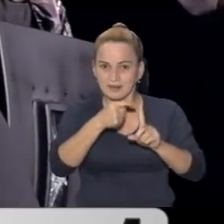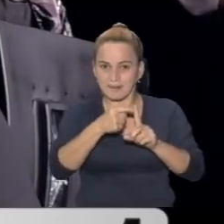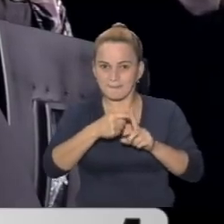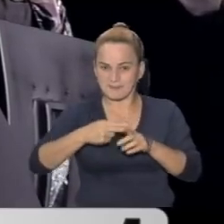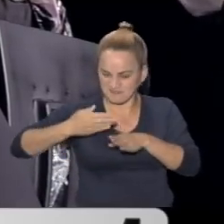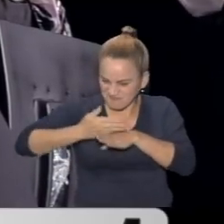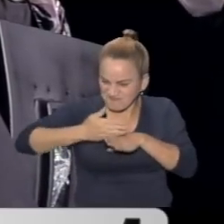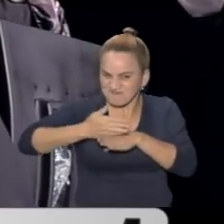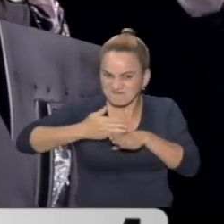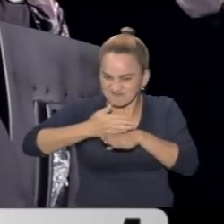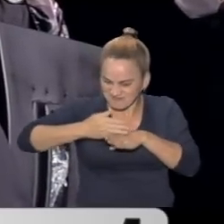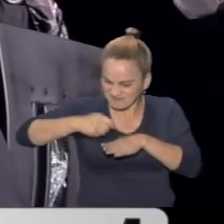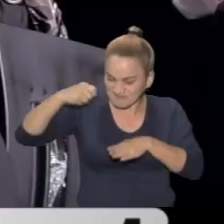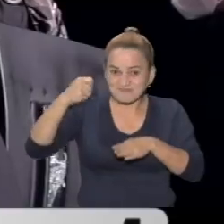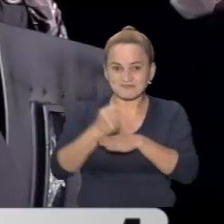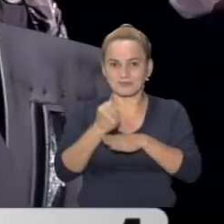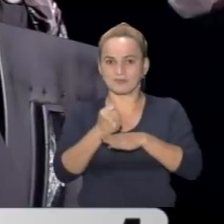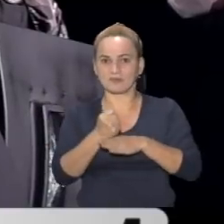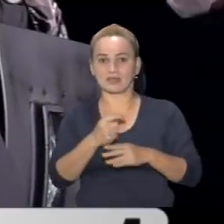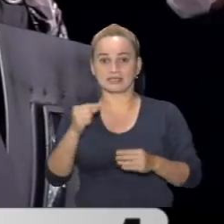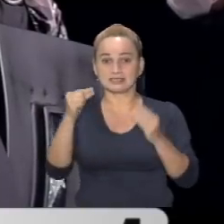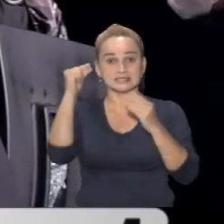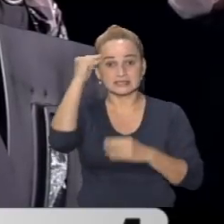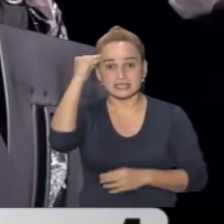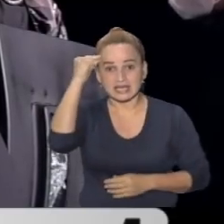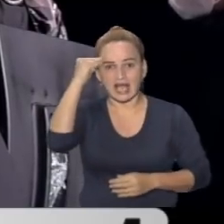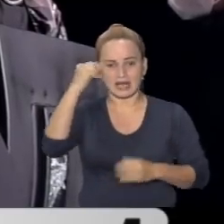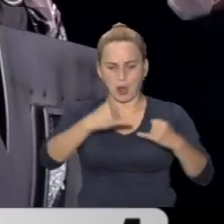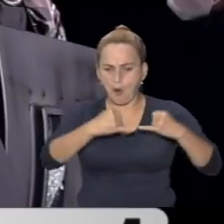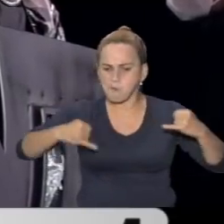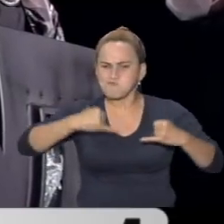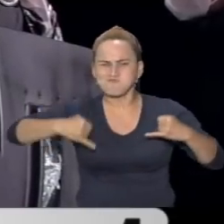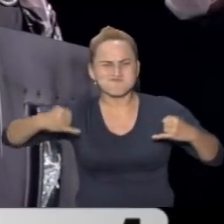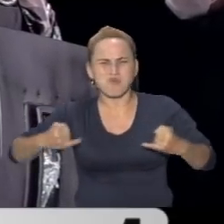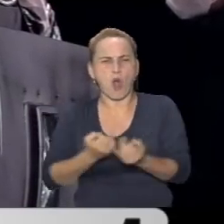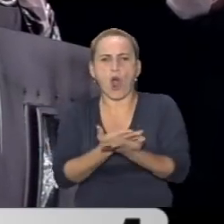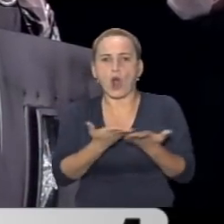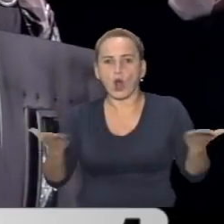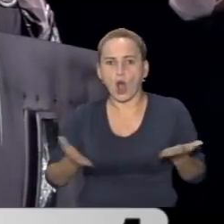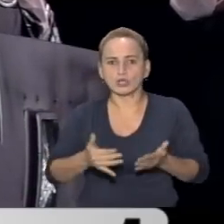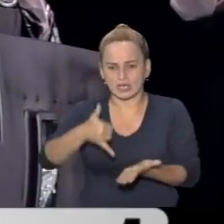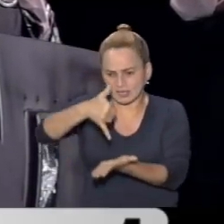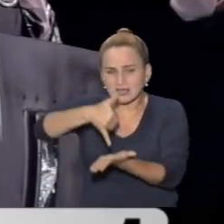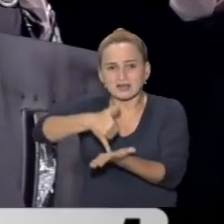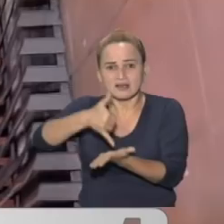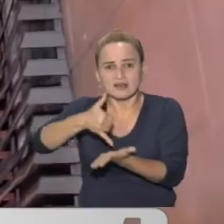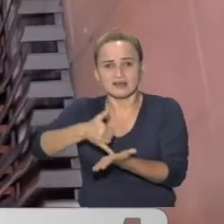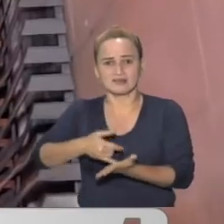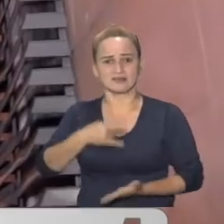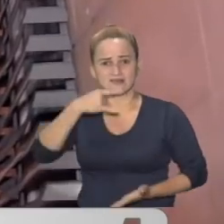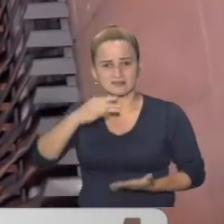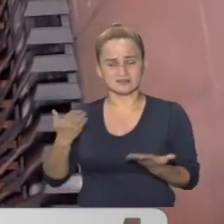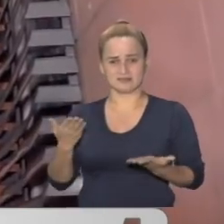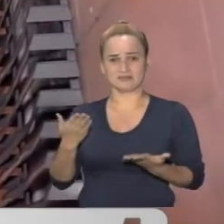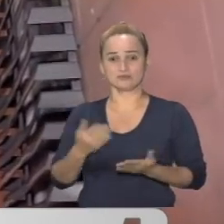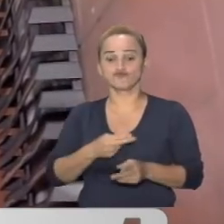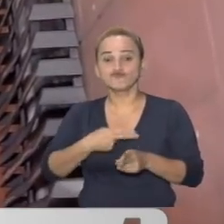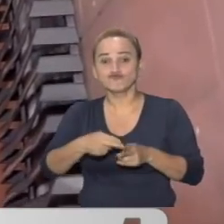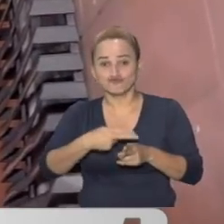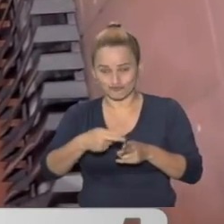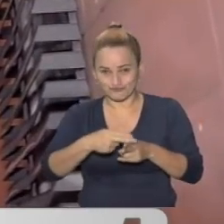armas blancas. Hemos descubierto sincars, cables, etcétera, hasta bebidas alcohólicas. Y en los próximos